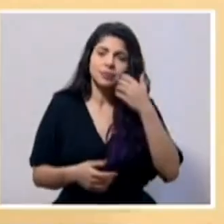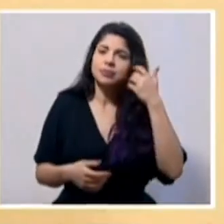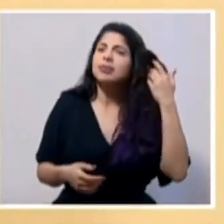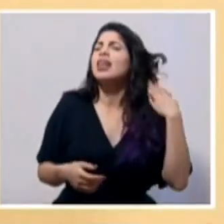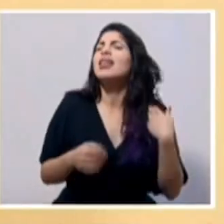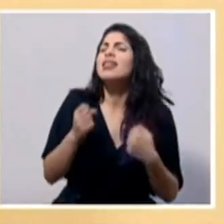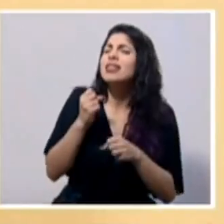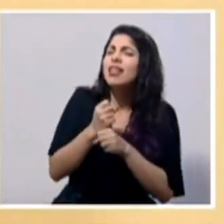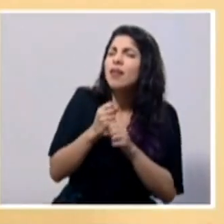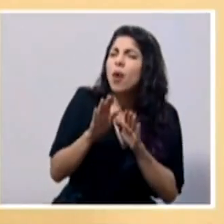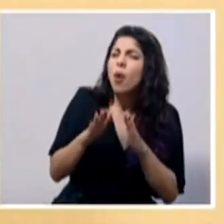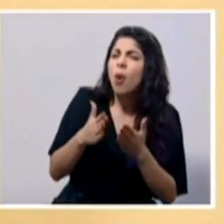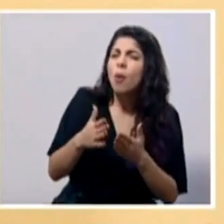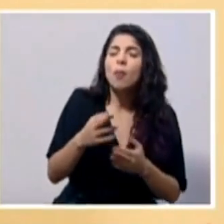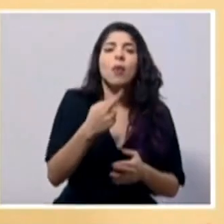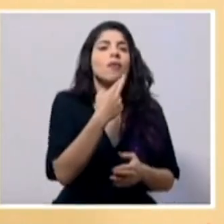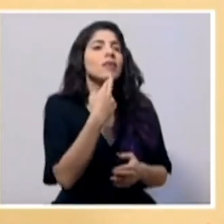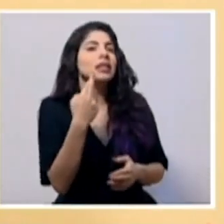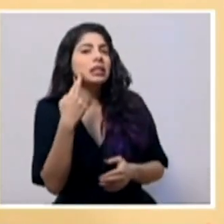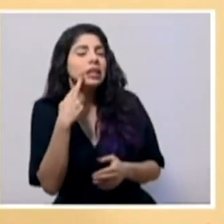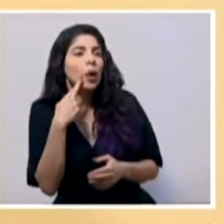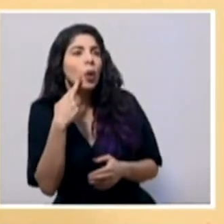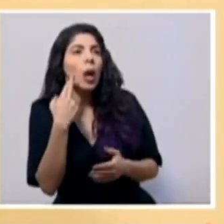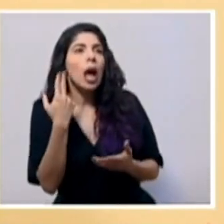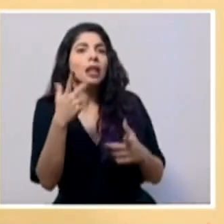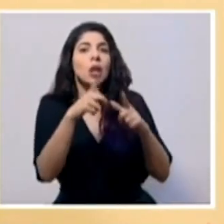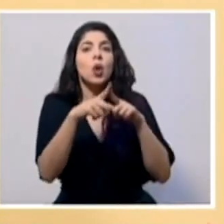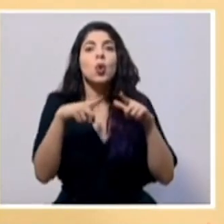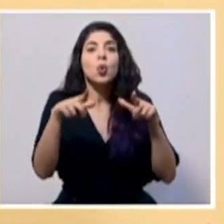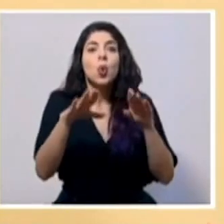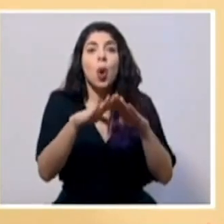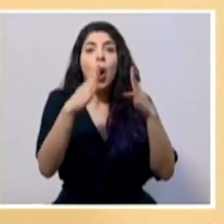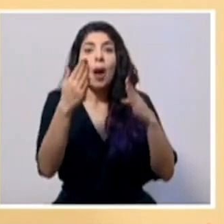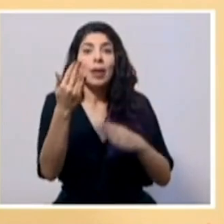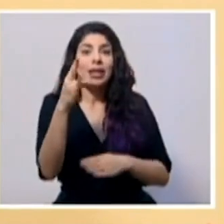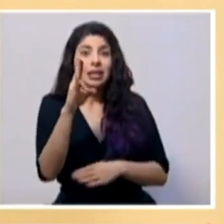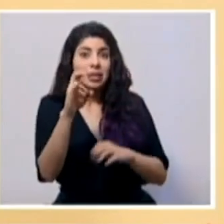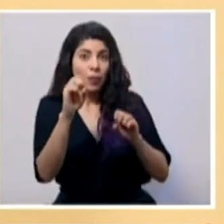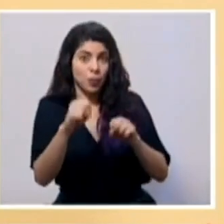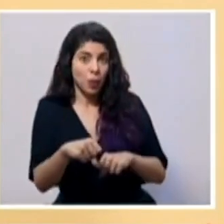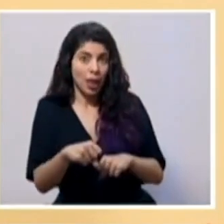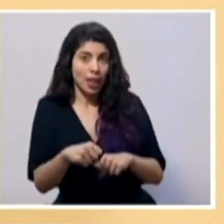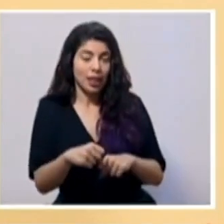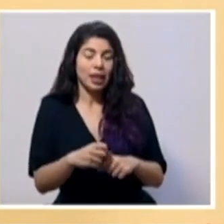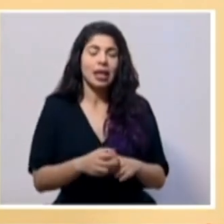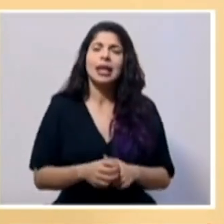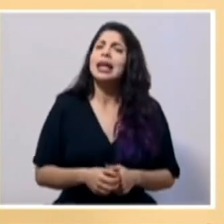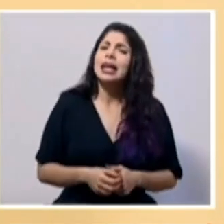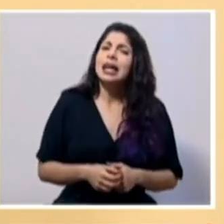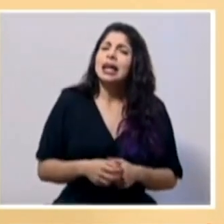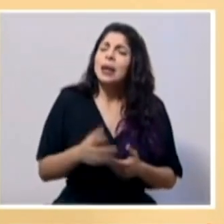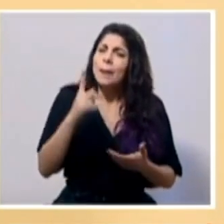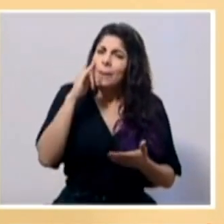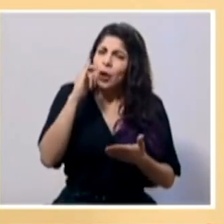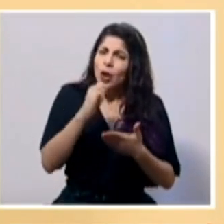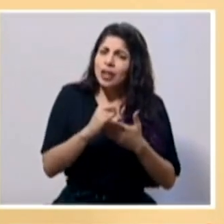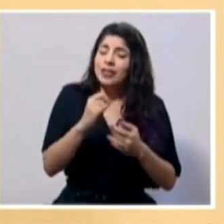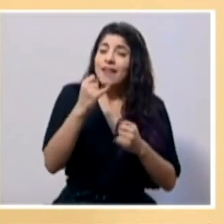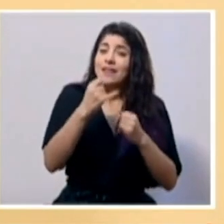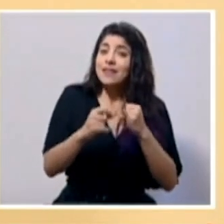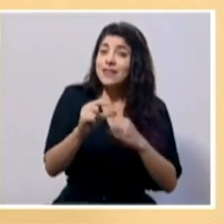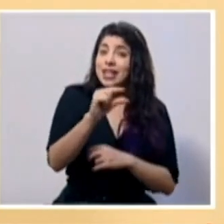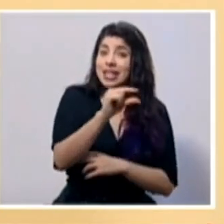¿Trabajar en qué sentido? Digamos, los restaurantes, los lugares que pueden abrir el día 17. O sea, por eso, el fin de semana